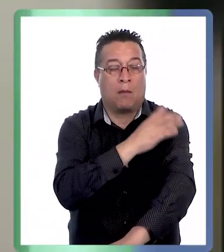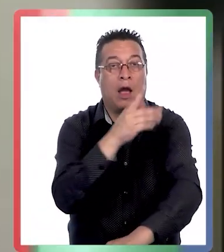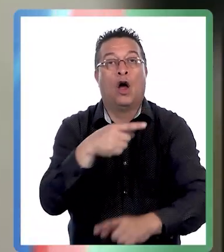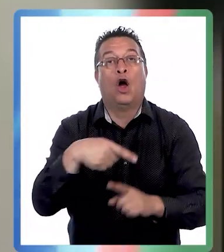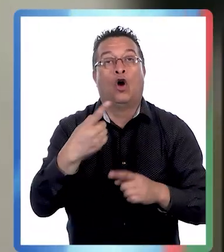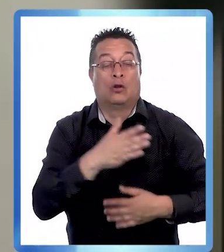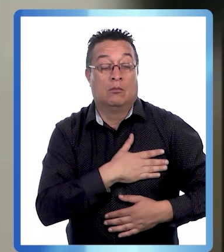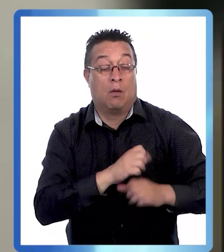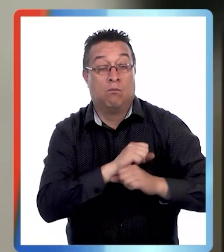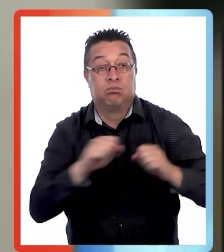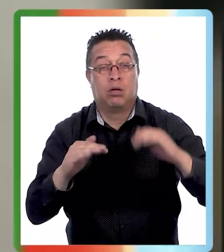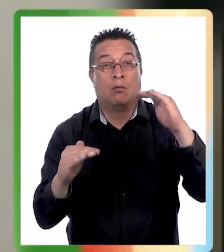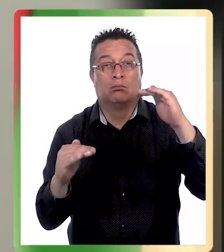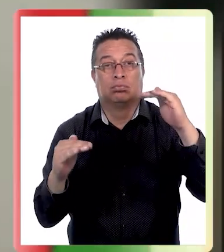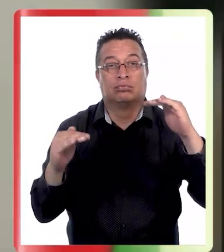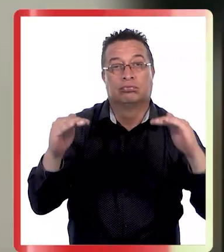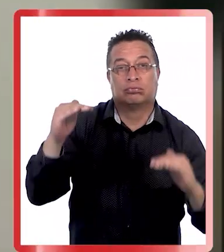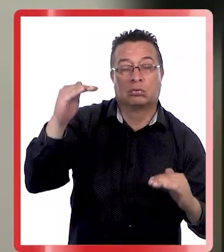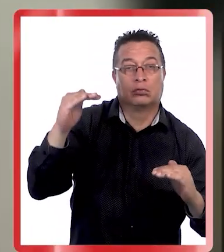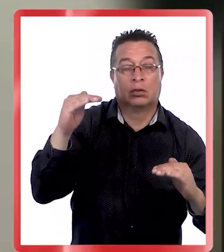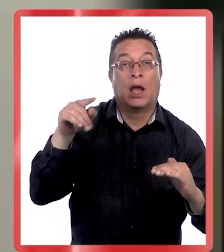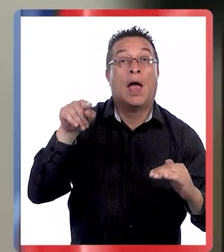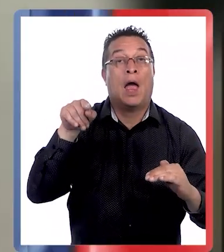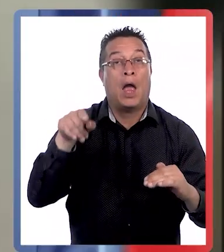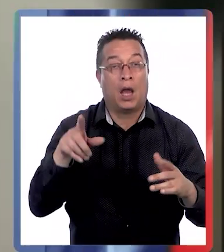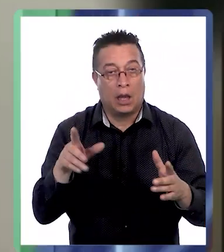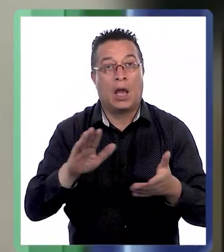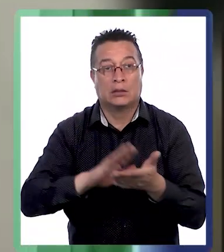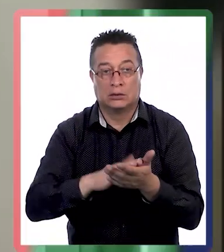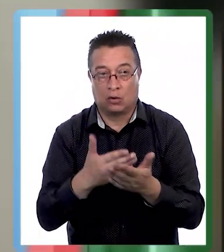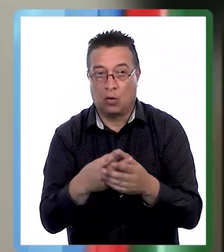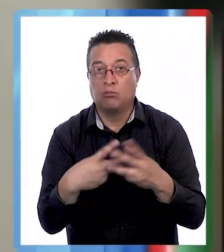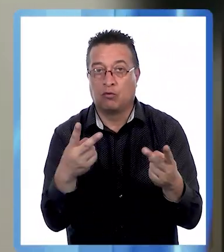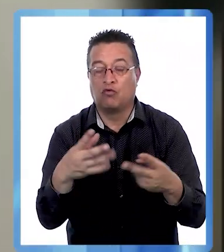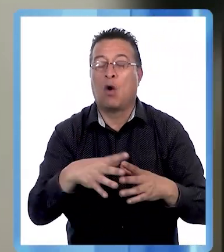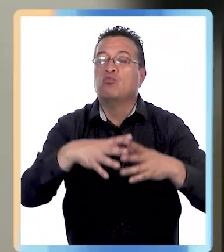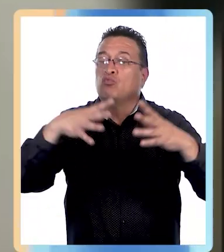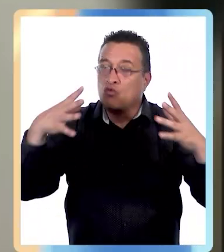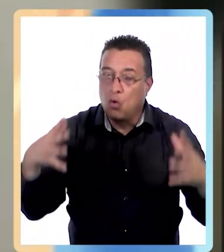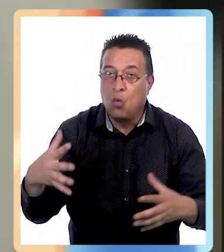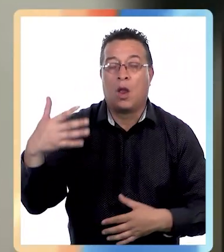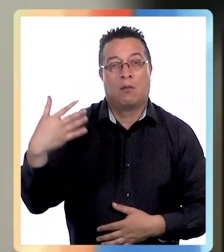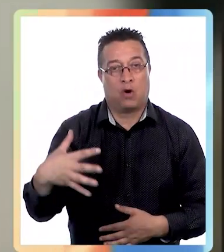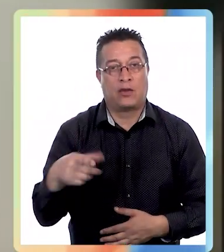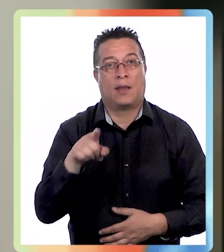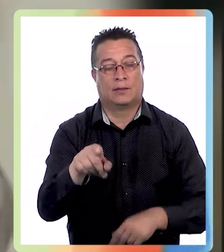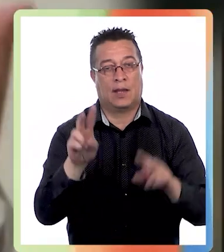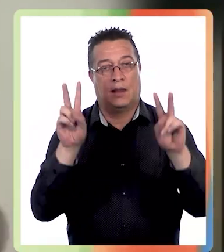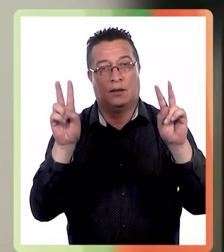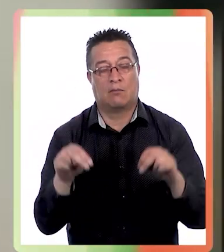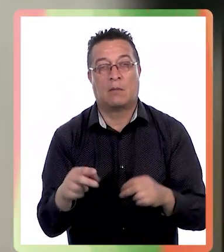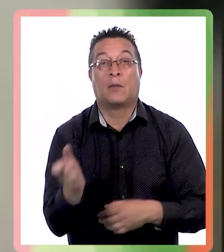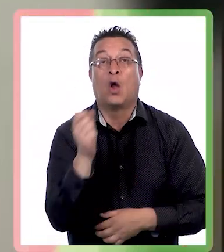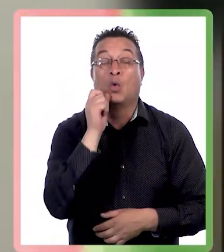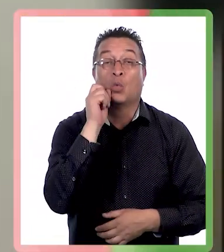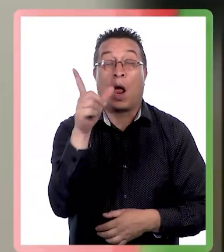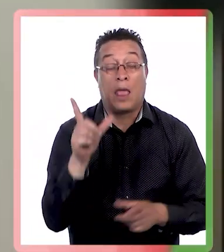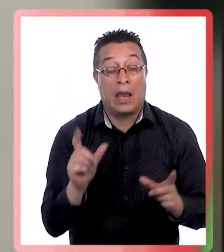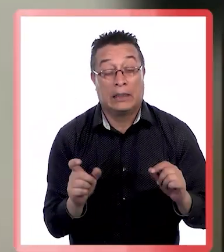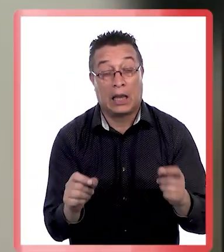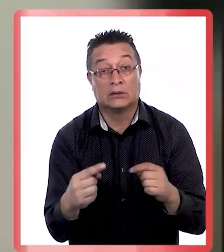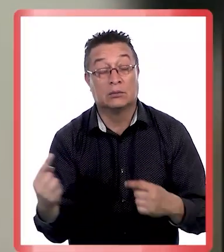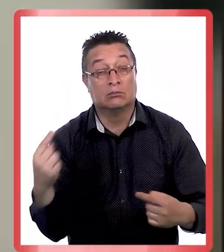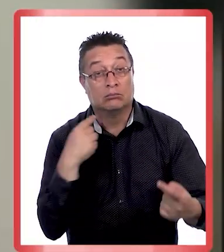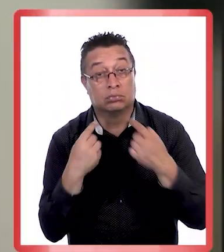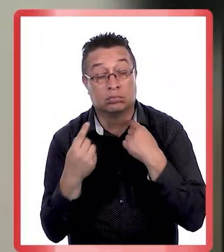enfermedades cardiovasculares. Y eso hace que sea un tema de salud pública muy relevante. Ahora, ¿cuáles son los cánceres que nos afectan a nosotros?